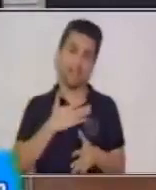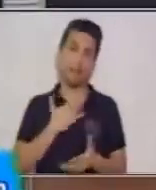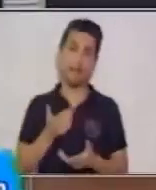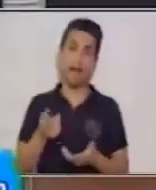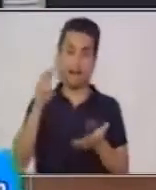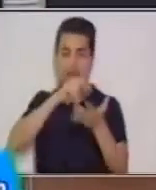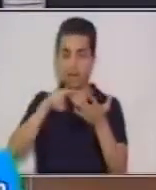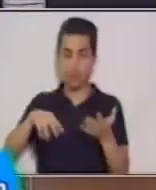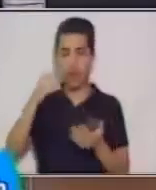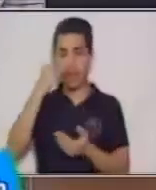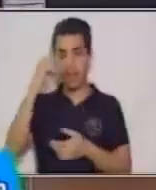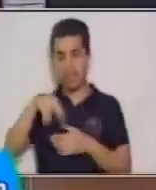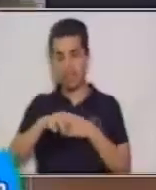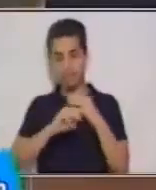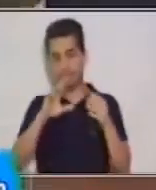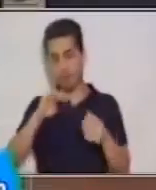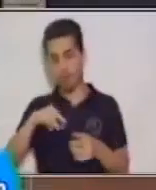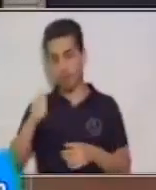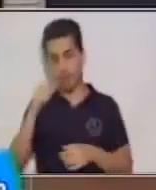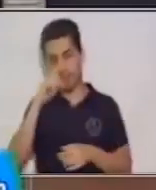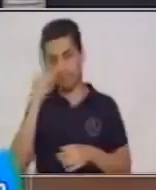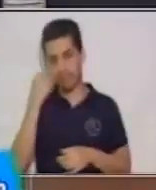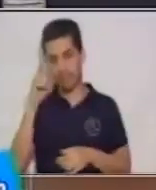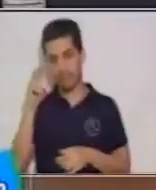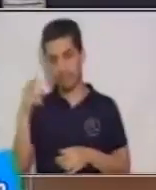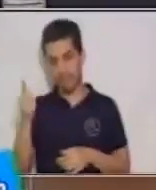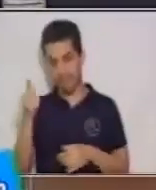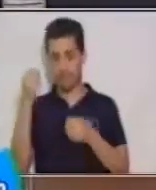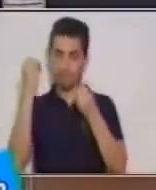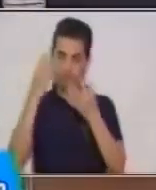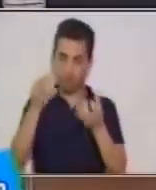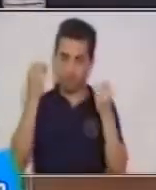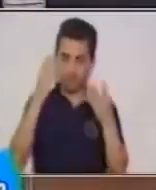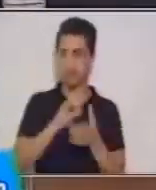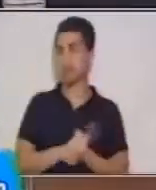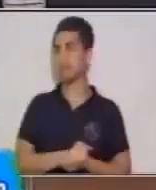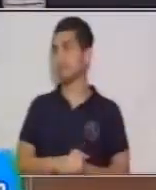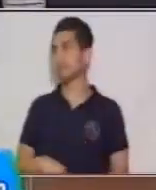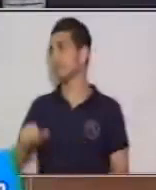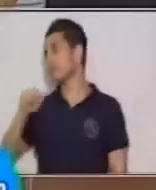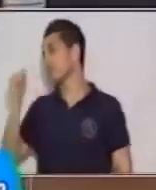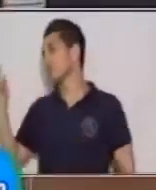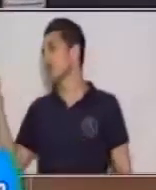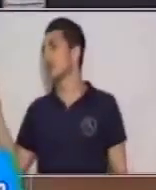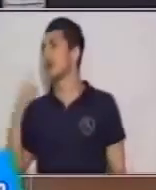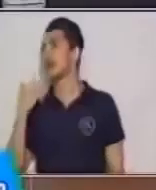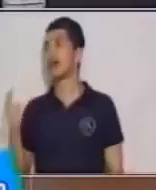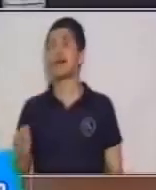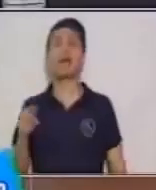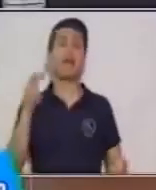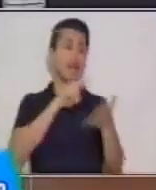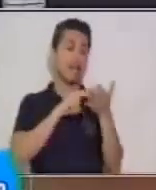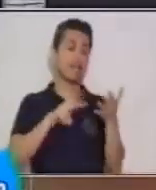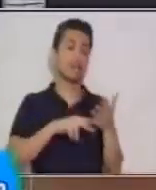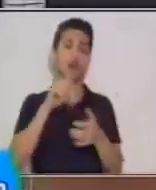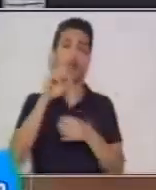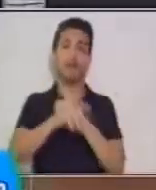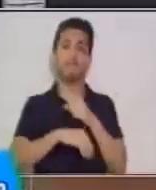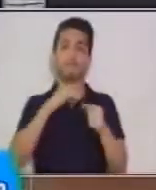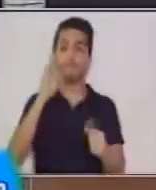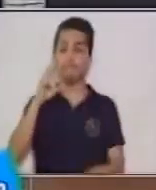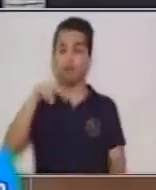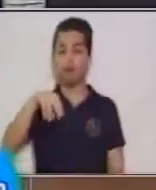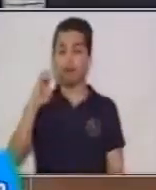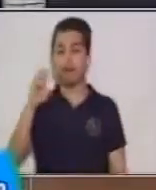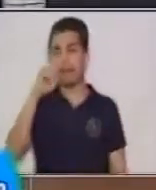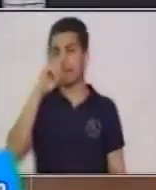lectura fonética. En este caso, la lectura fonética es